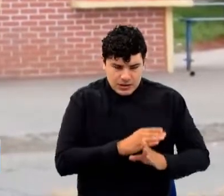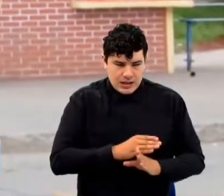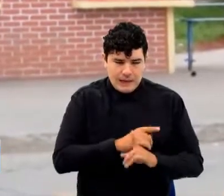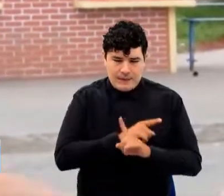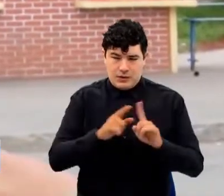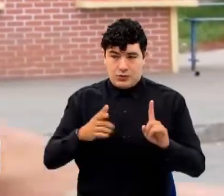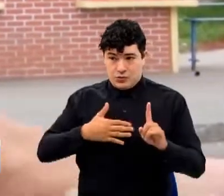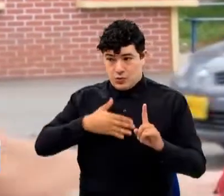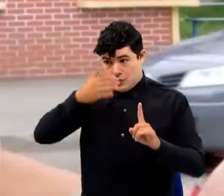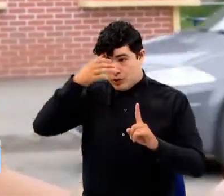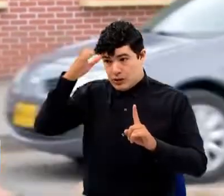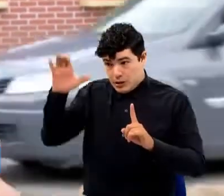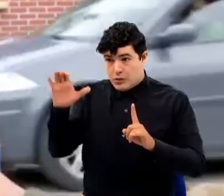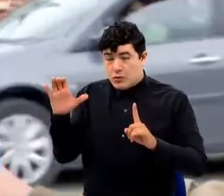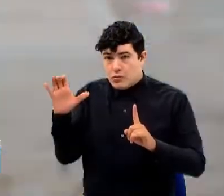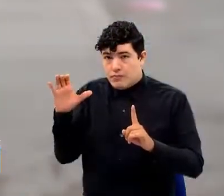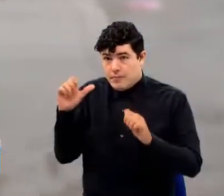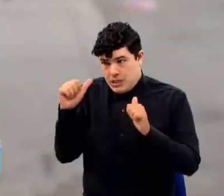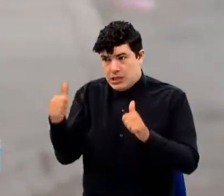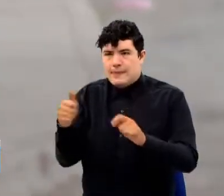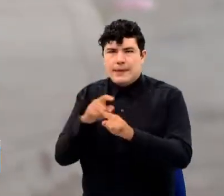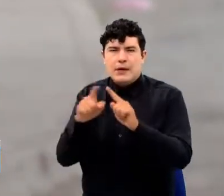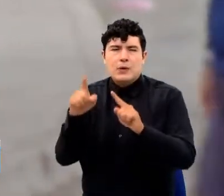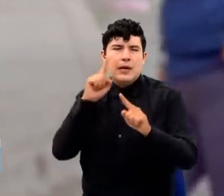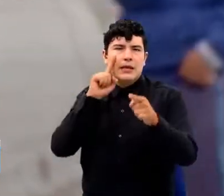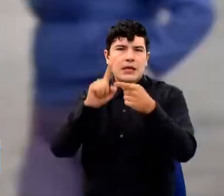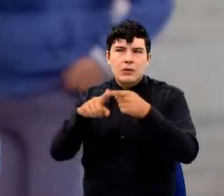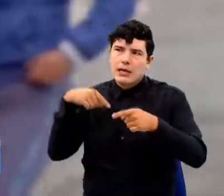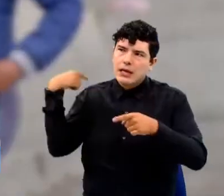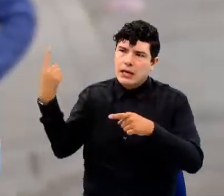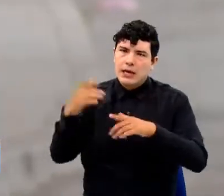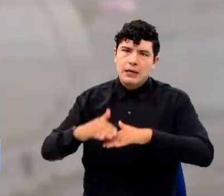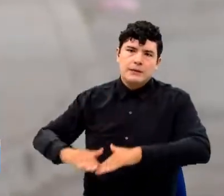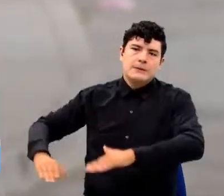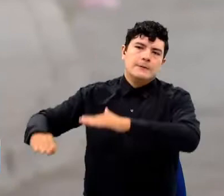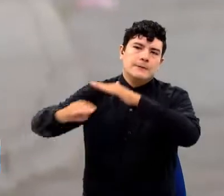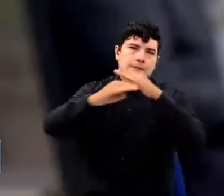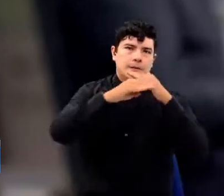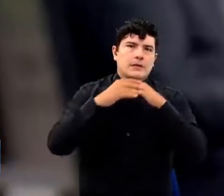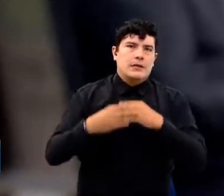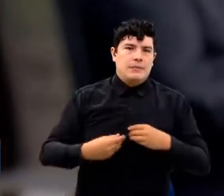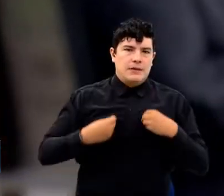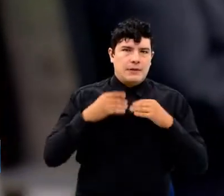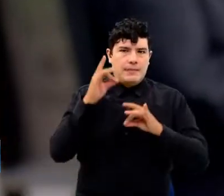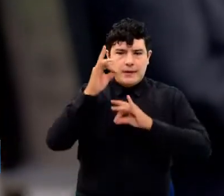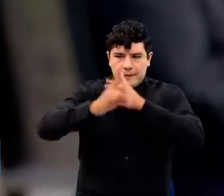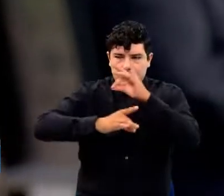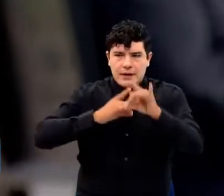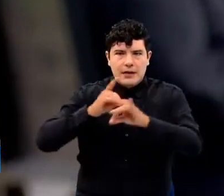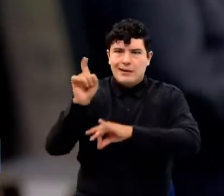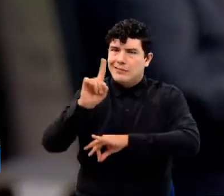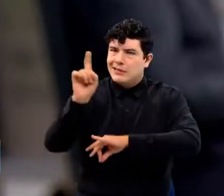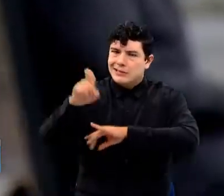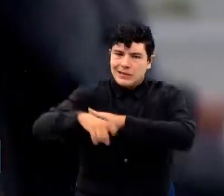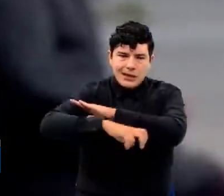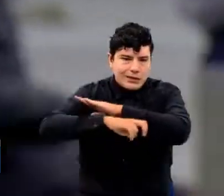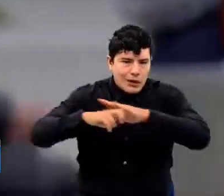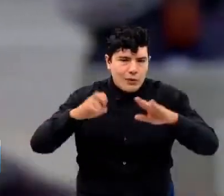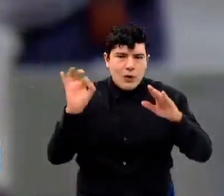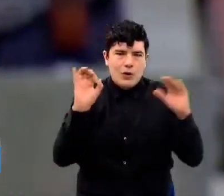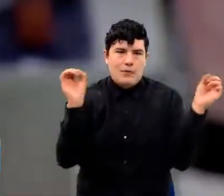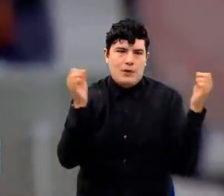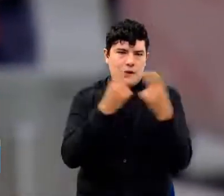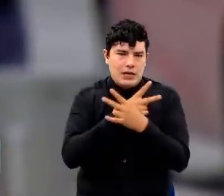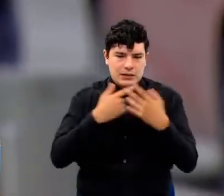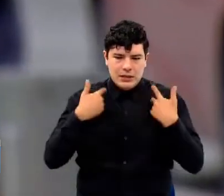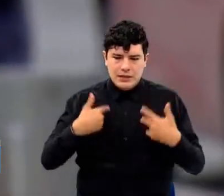que podamos convivir realmente en armonía y que no haya necesidad de eso, ni el robo, ni de muchas cosas, ni el atraco, de la violencia realmente